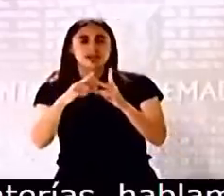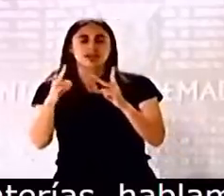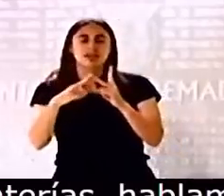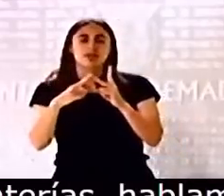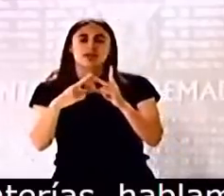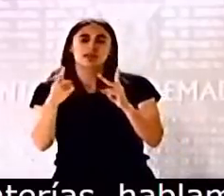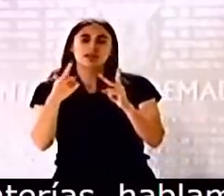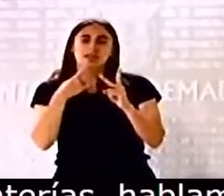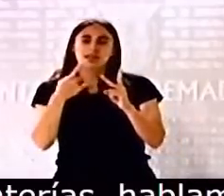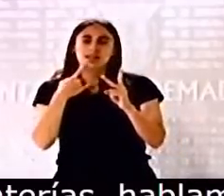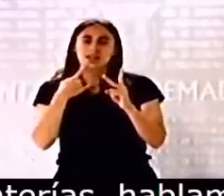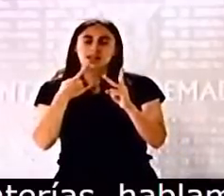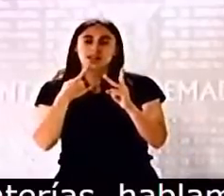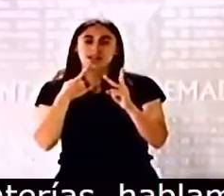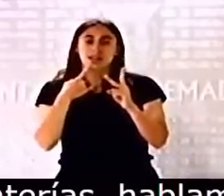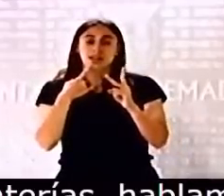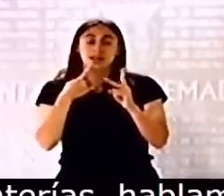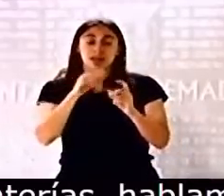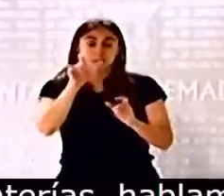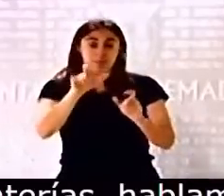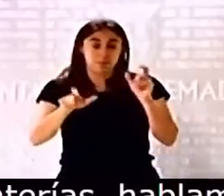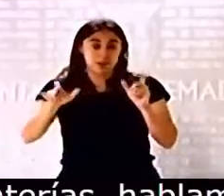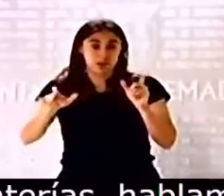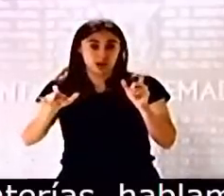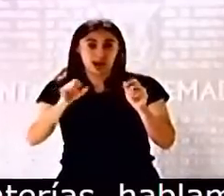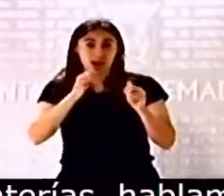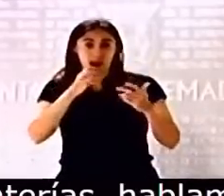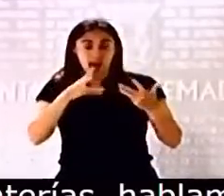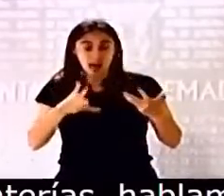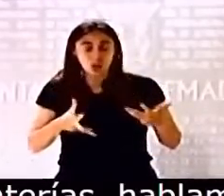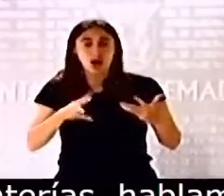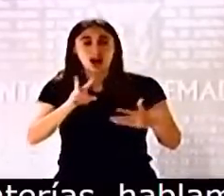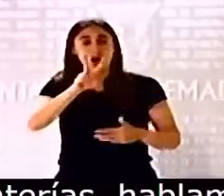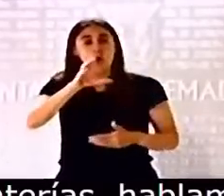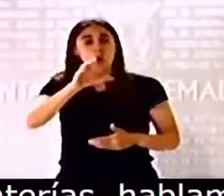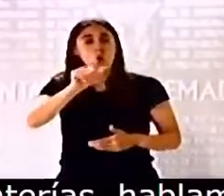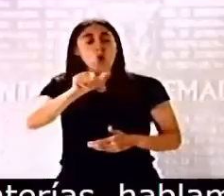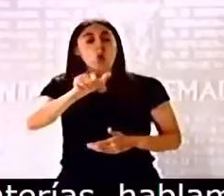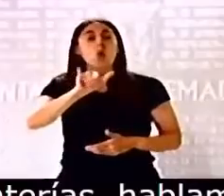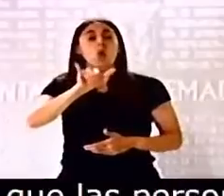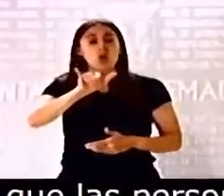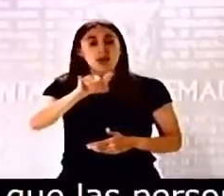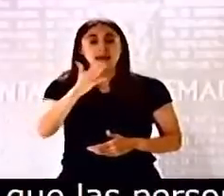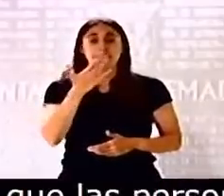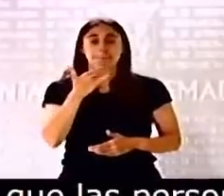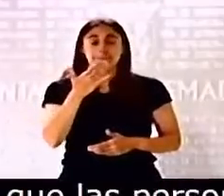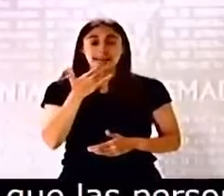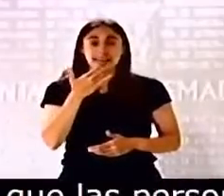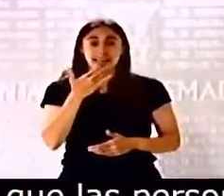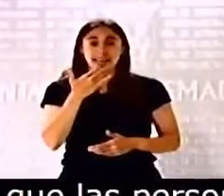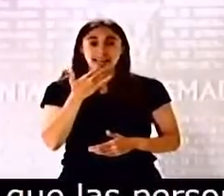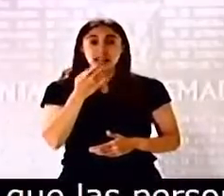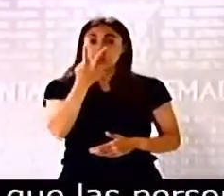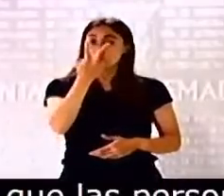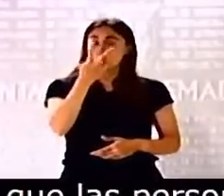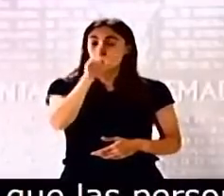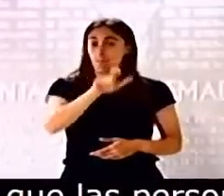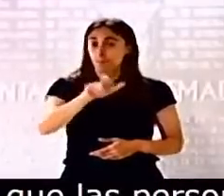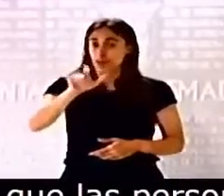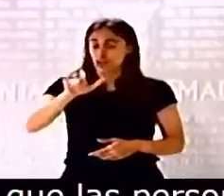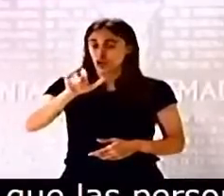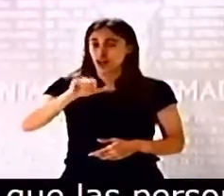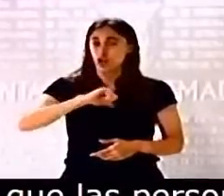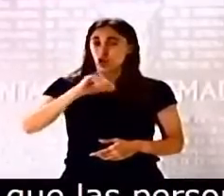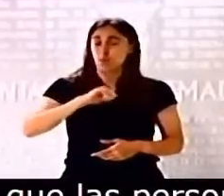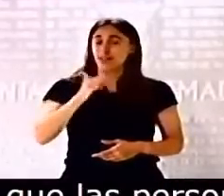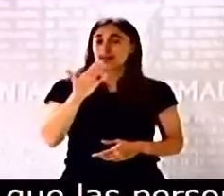que dentro de las personas que en este momento están en la UCI del Hospital de Mérida, 2 personas que están ingresadas en la UCI del Hospital